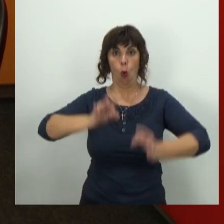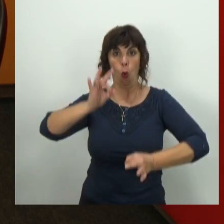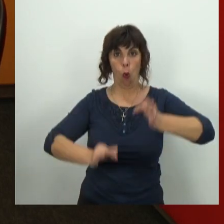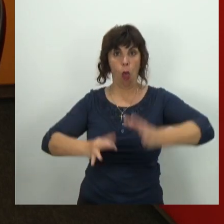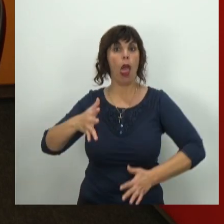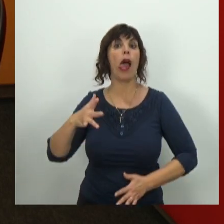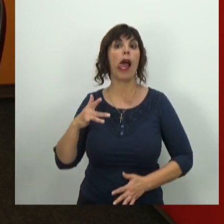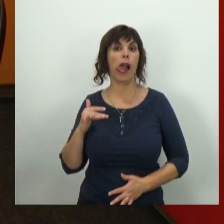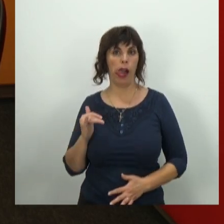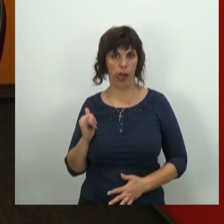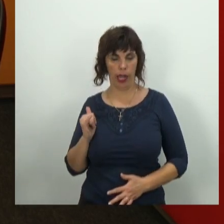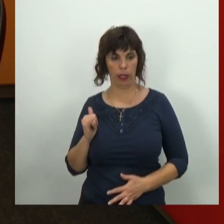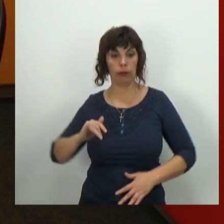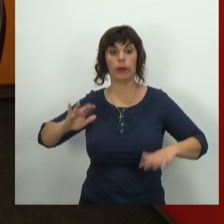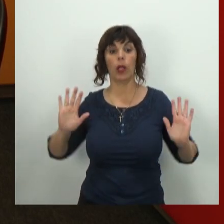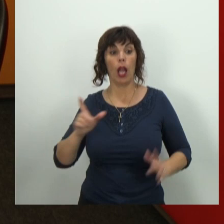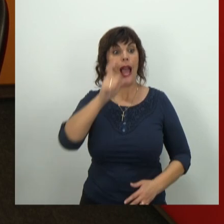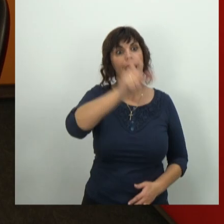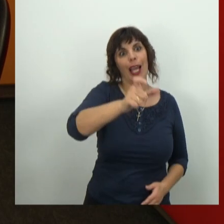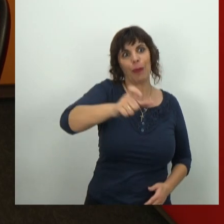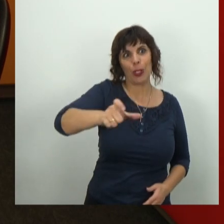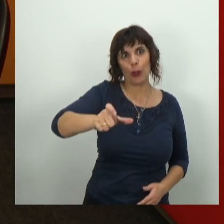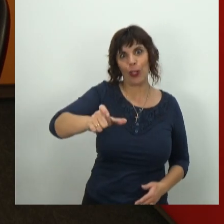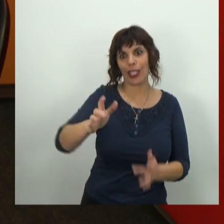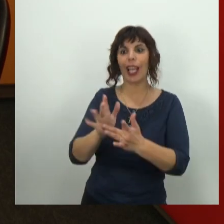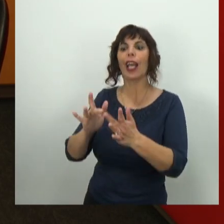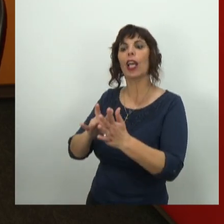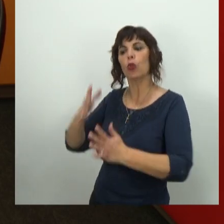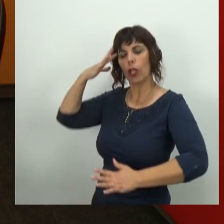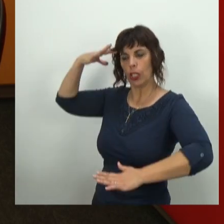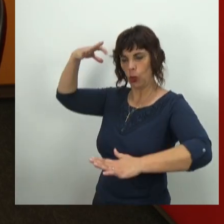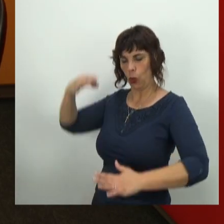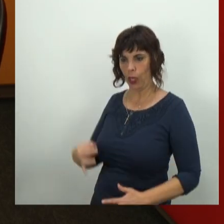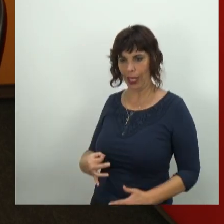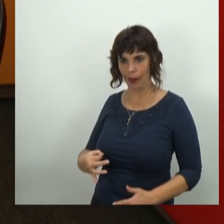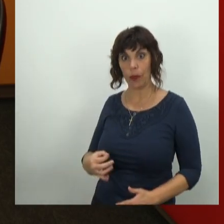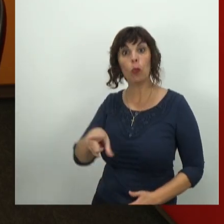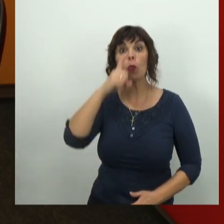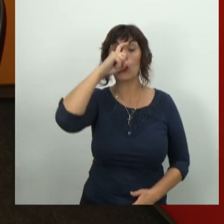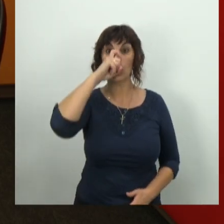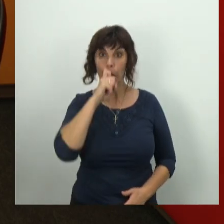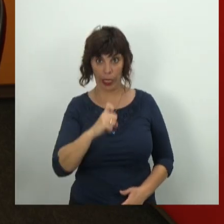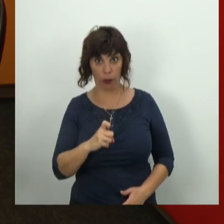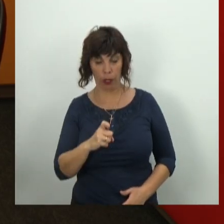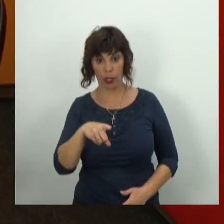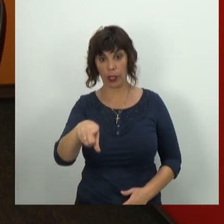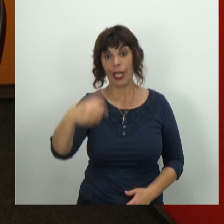cosa, queridos? Aquel hombre a la puerta de Jerusalén,